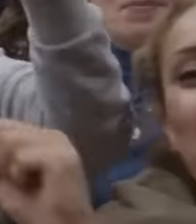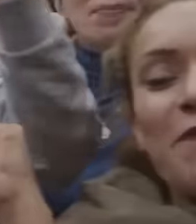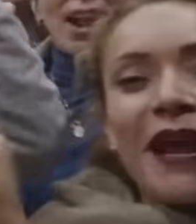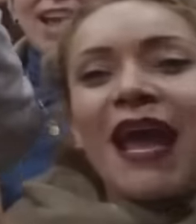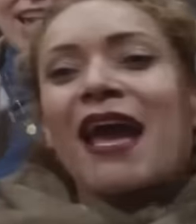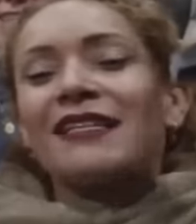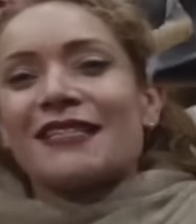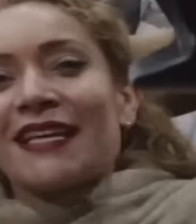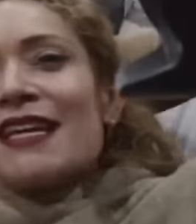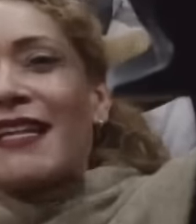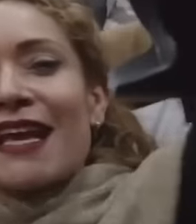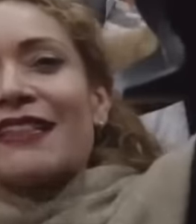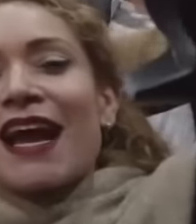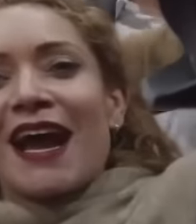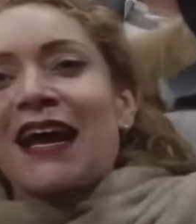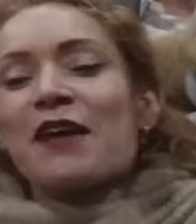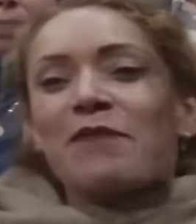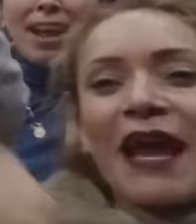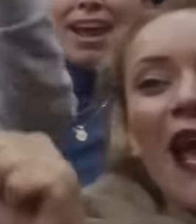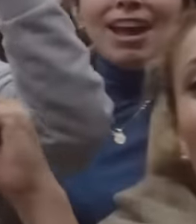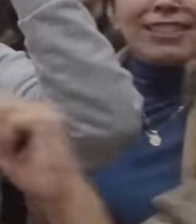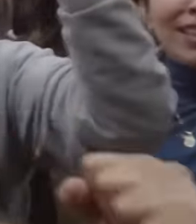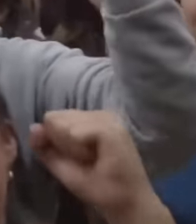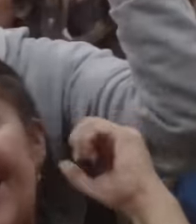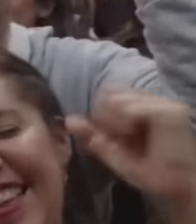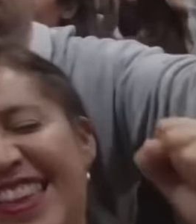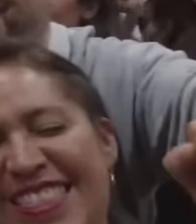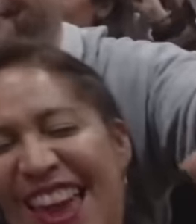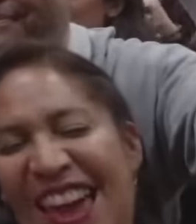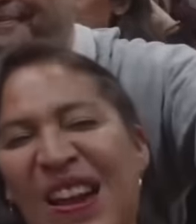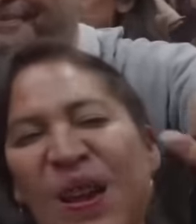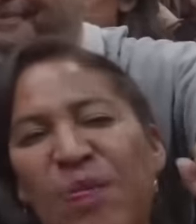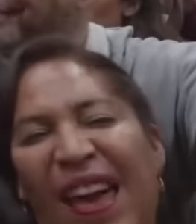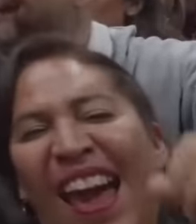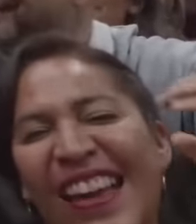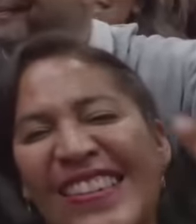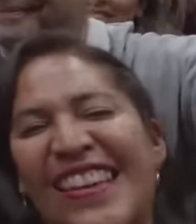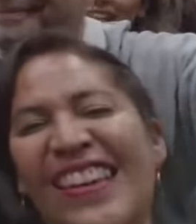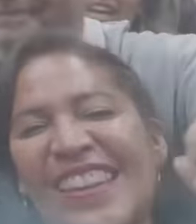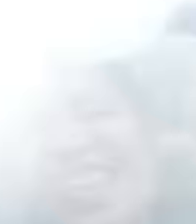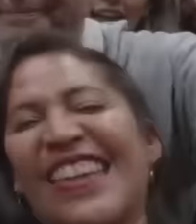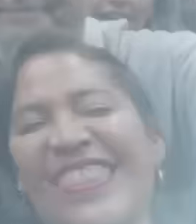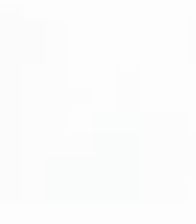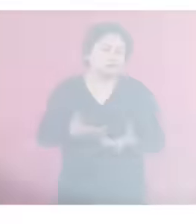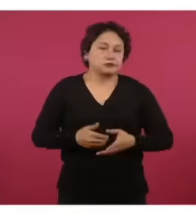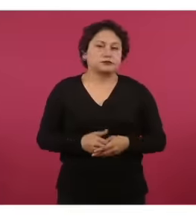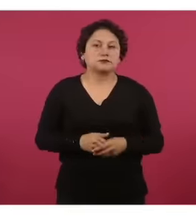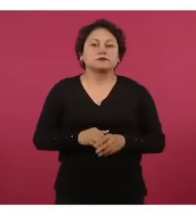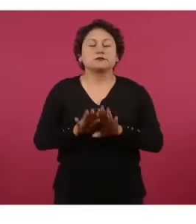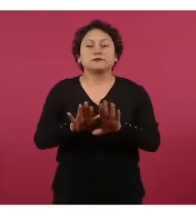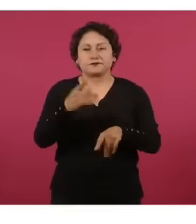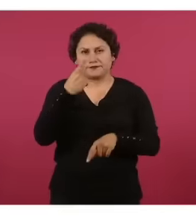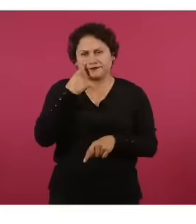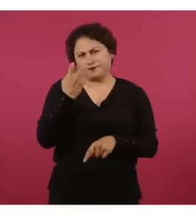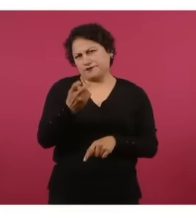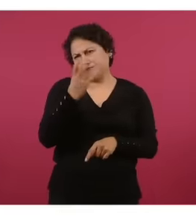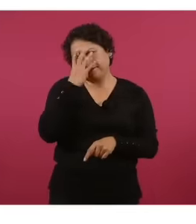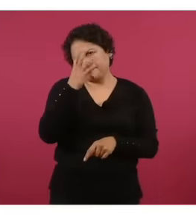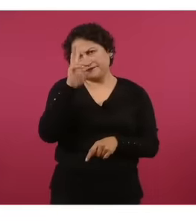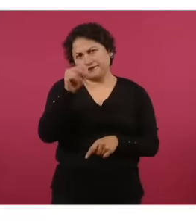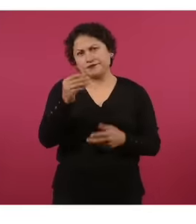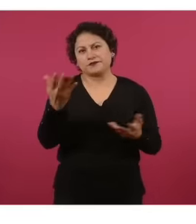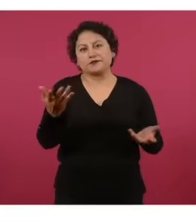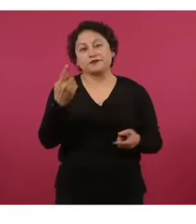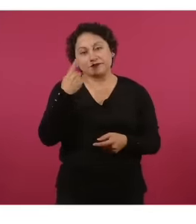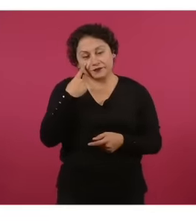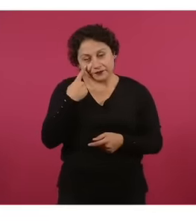entusiasmo, sostenerse con ahínco y con unidad. ¡Que viva Morena! Con 359